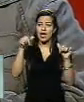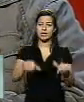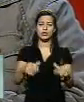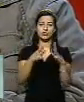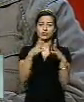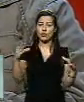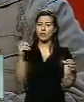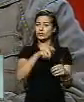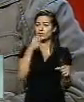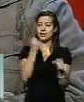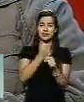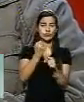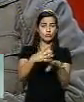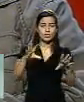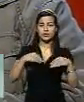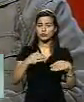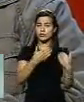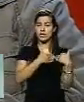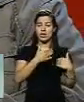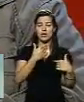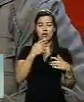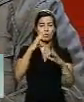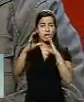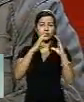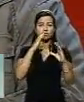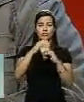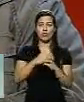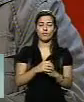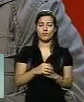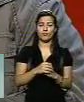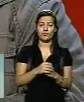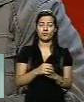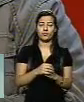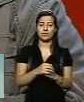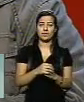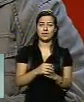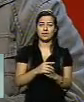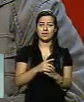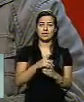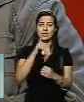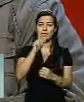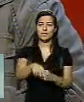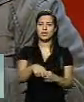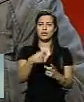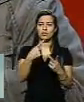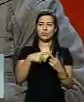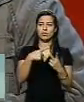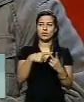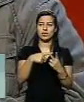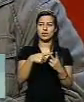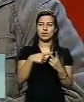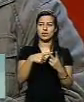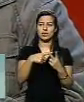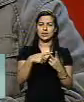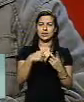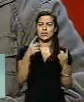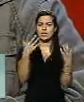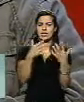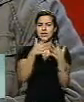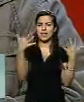asumir la comunicación y dejar que nos metan esos estrellas que señalaba el profesor y darle a ley en los llamados grandes medios,